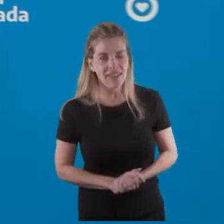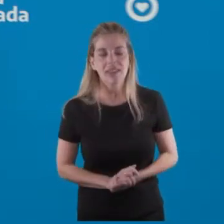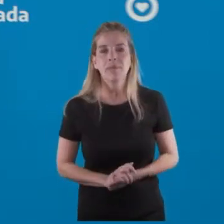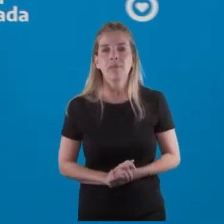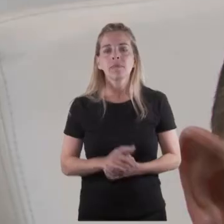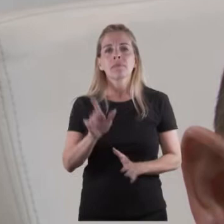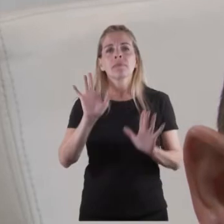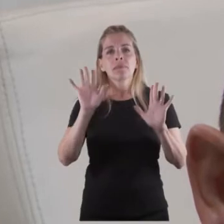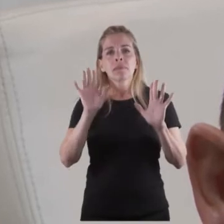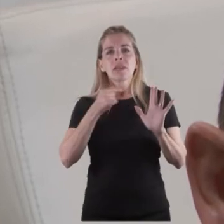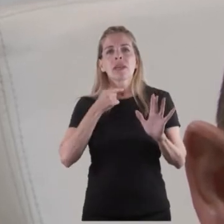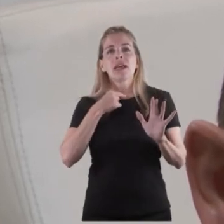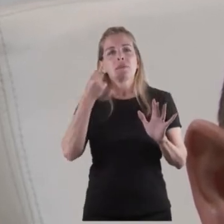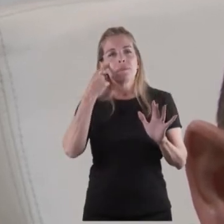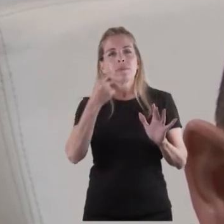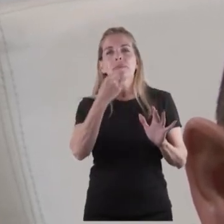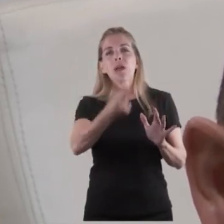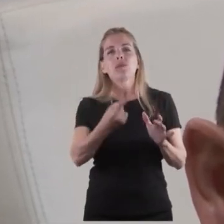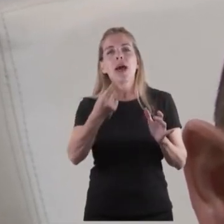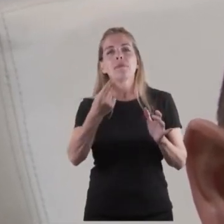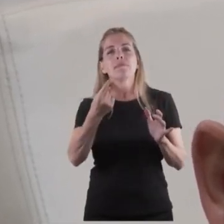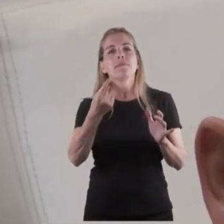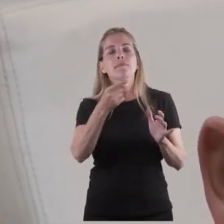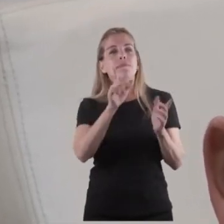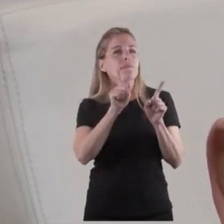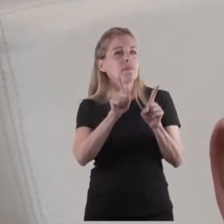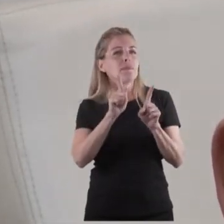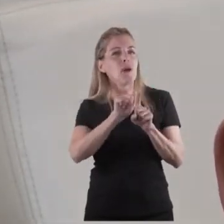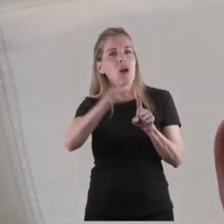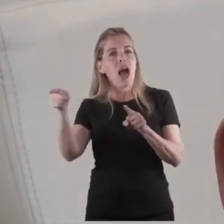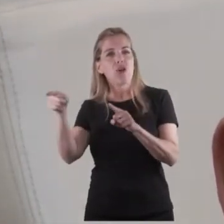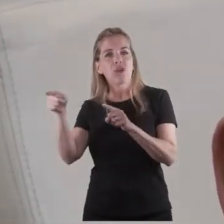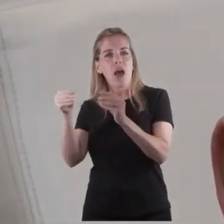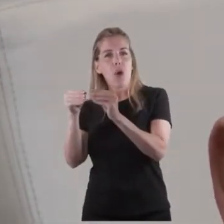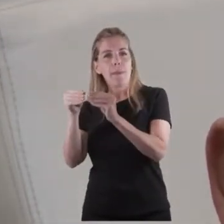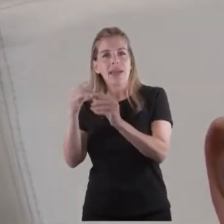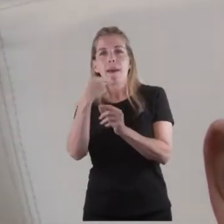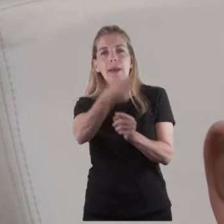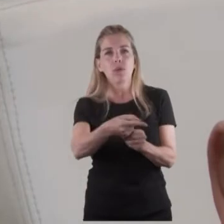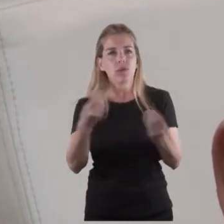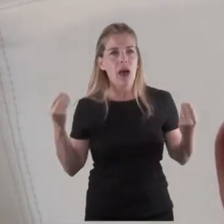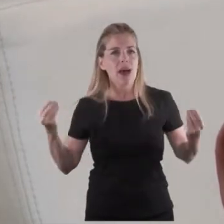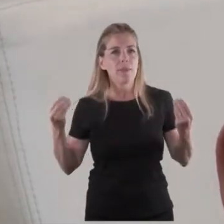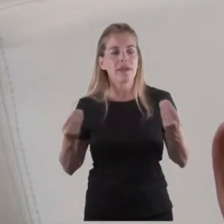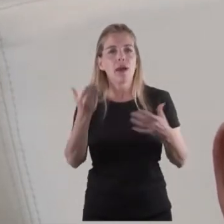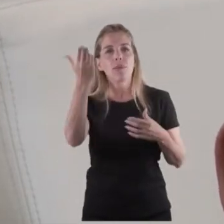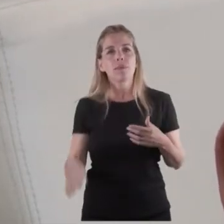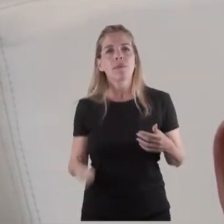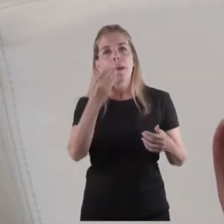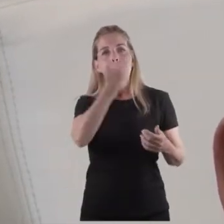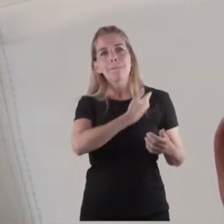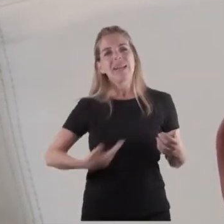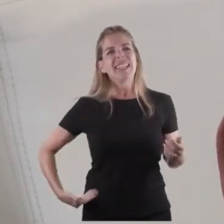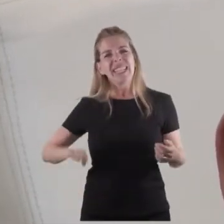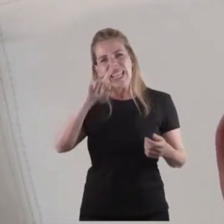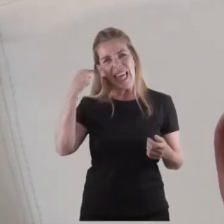quiero profundizar un poquito en cuanto a lo que le preguntaba la colega recién silvia mercado los gestos que estuvo el presidente en su gira